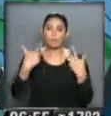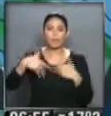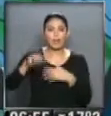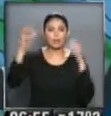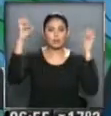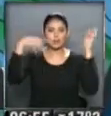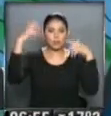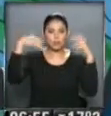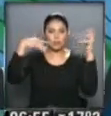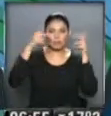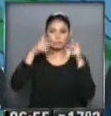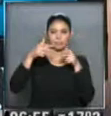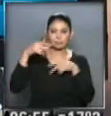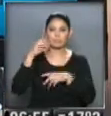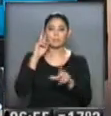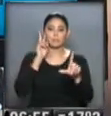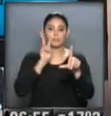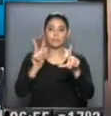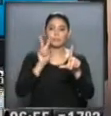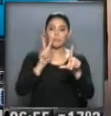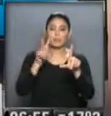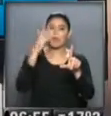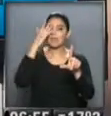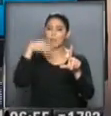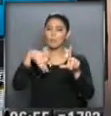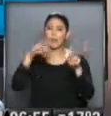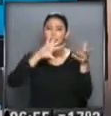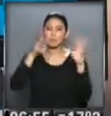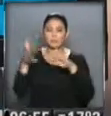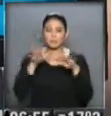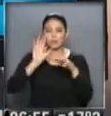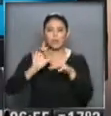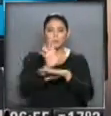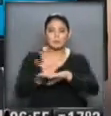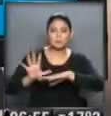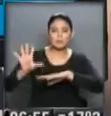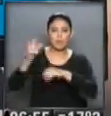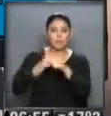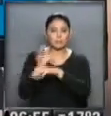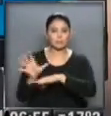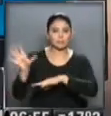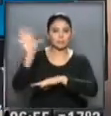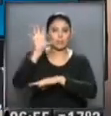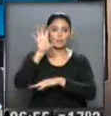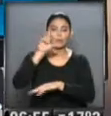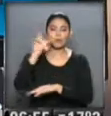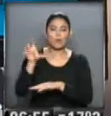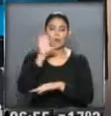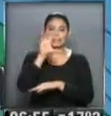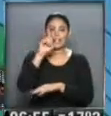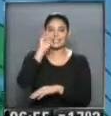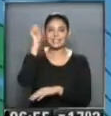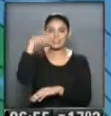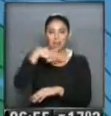lluvias y lloviznas intermitentes, y observen cómo el mal tiempo se irá trasladando hacia el oeste del litoral, primero el oeste de Formosa, oeste de Chaco, y